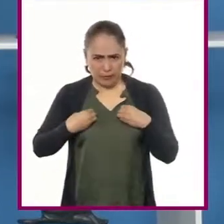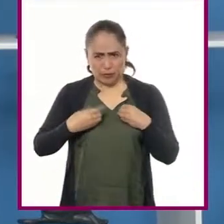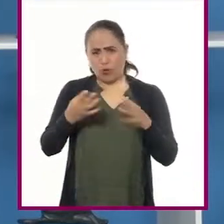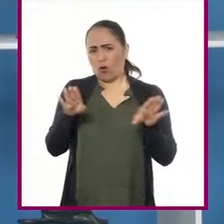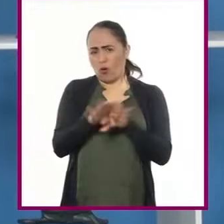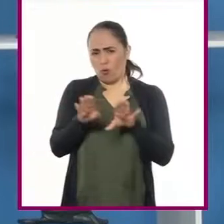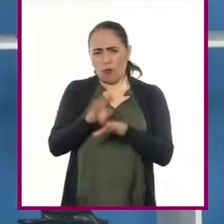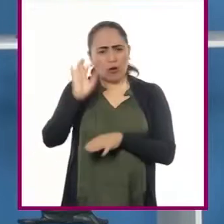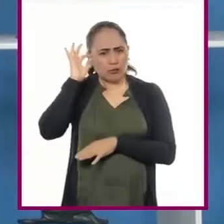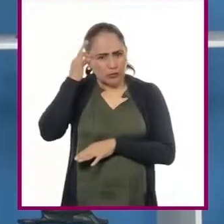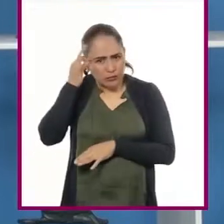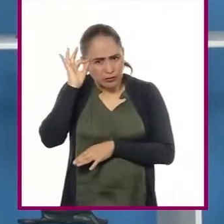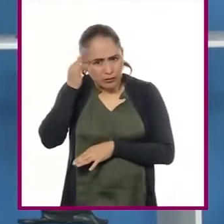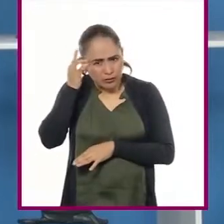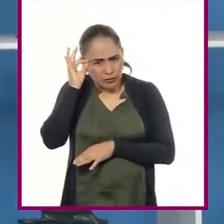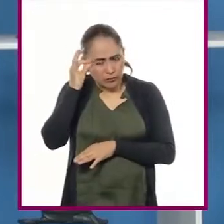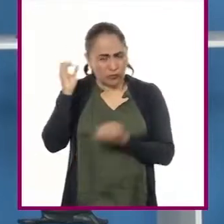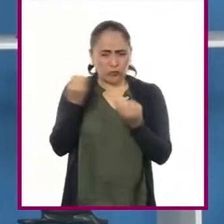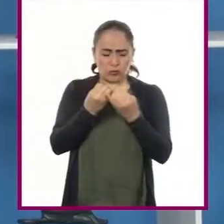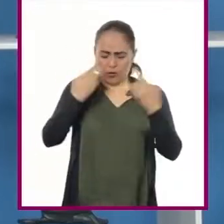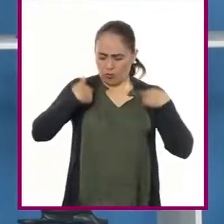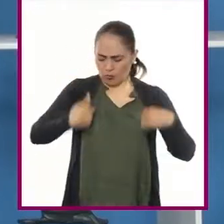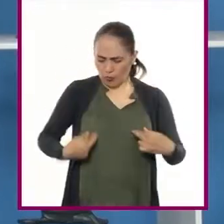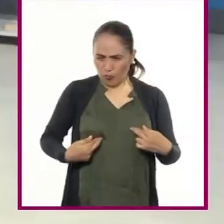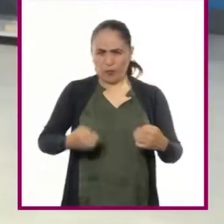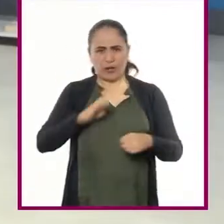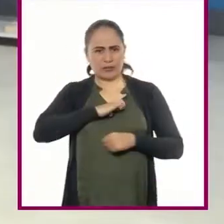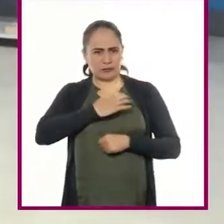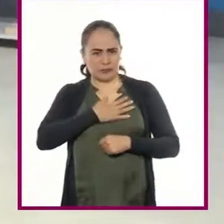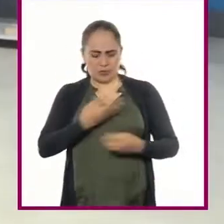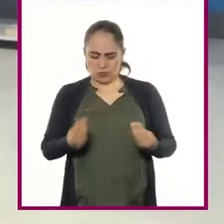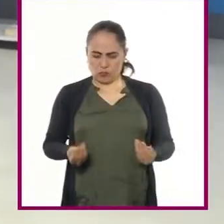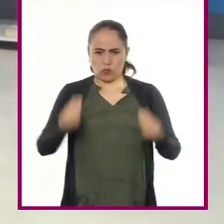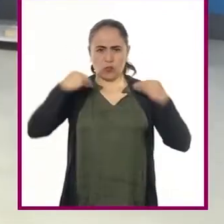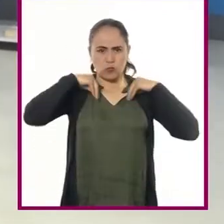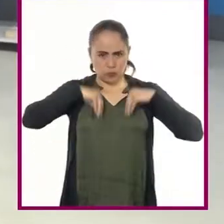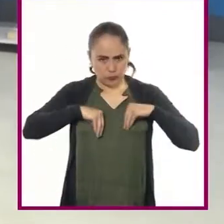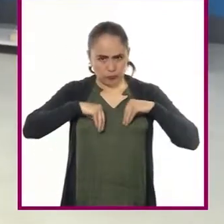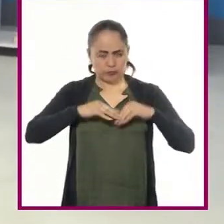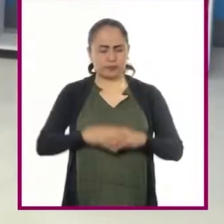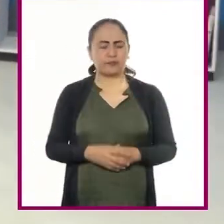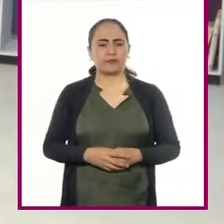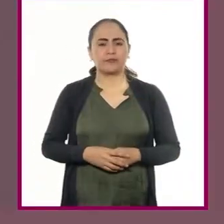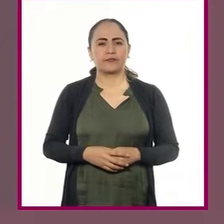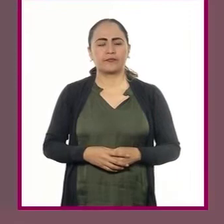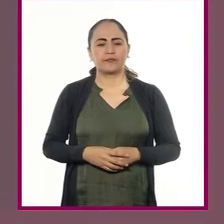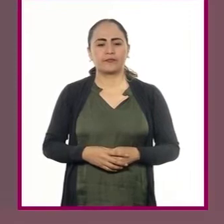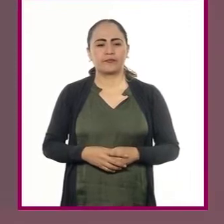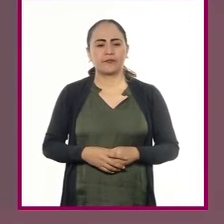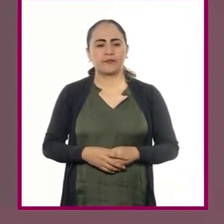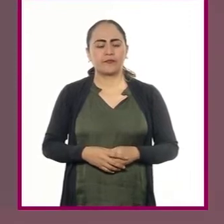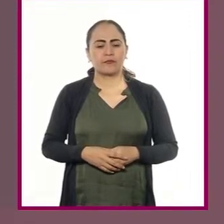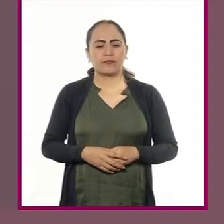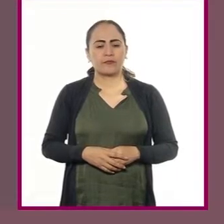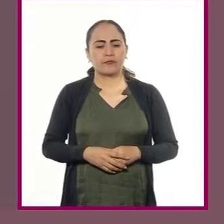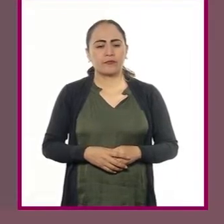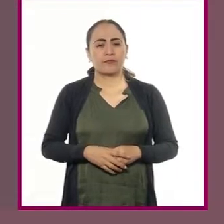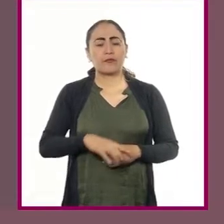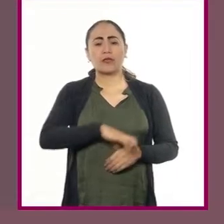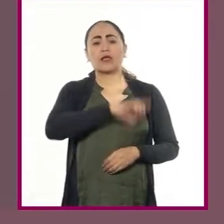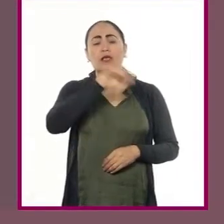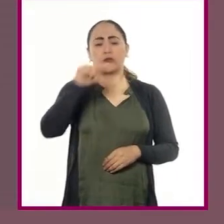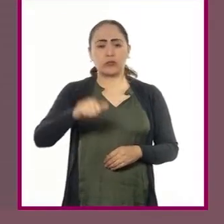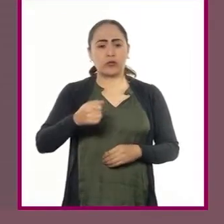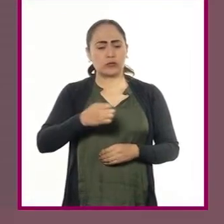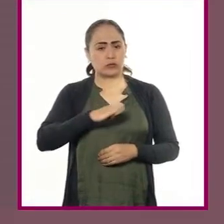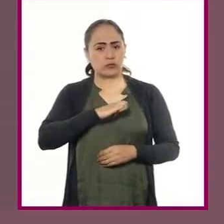sus casas y a vestirlos a la española. Además, hay que añadir que, debido a la inserción de la